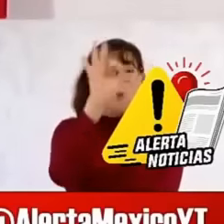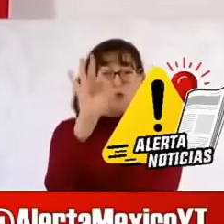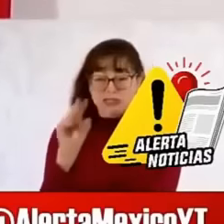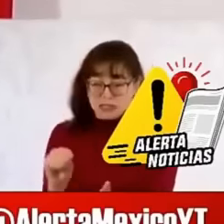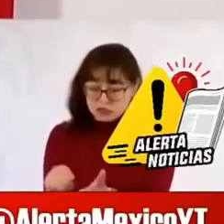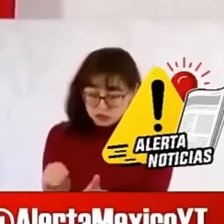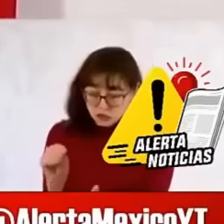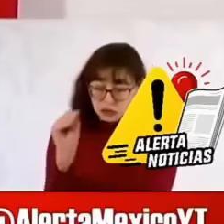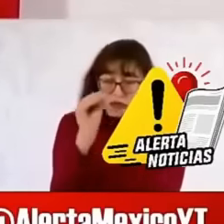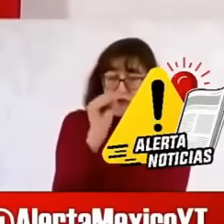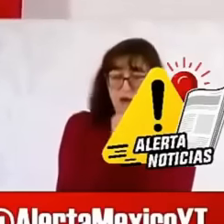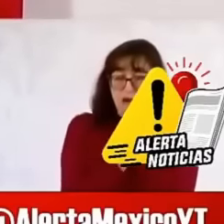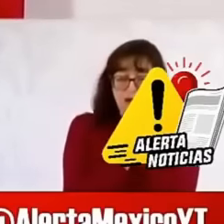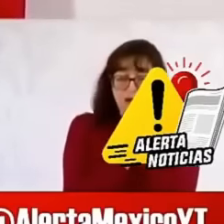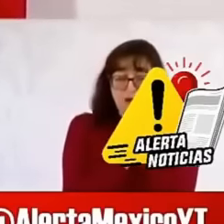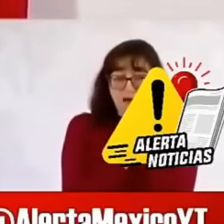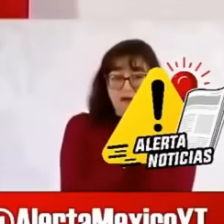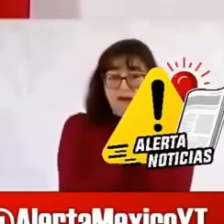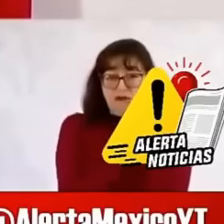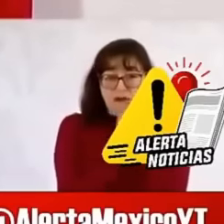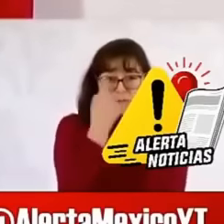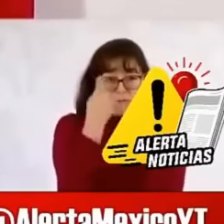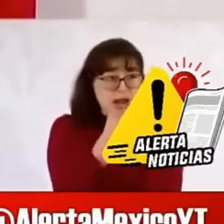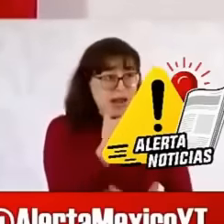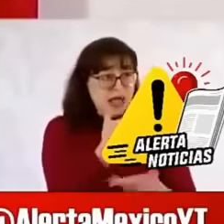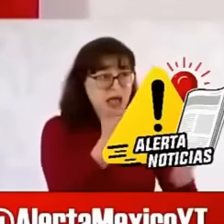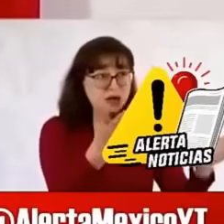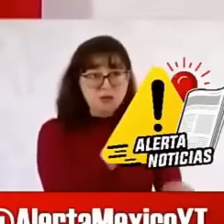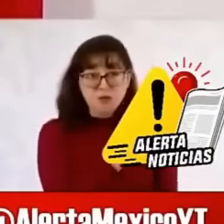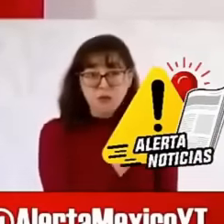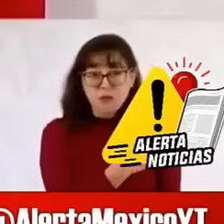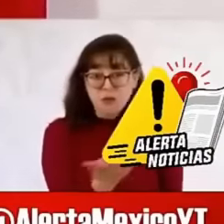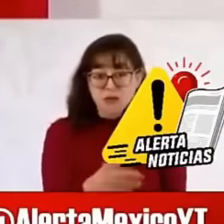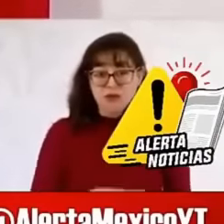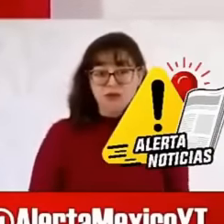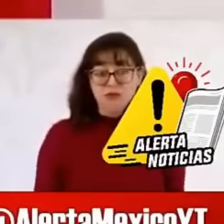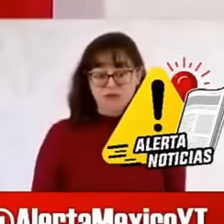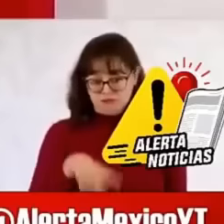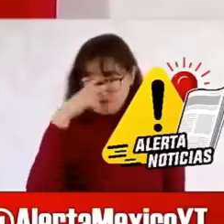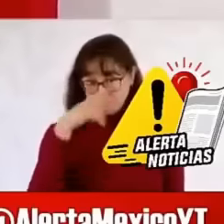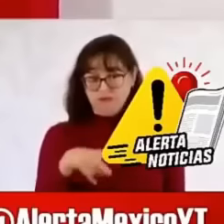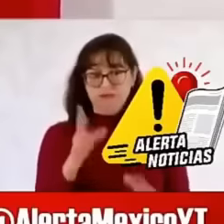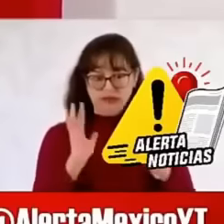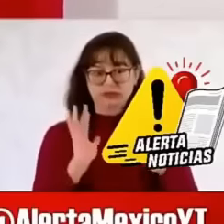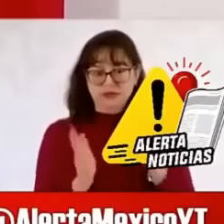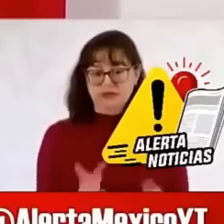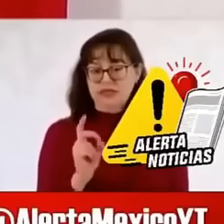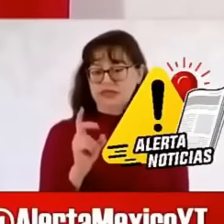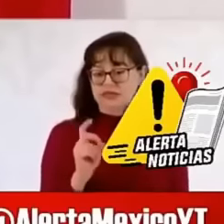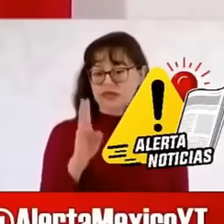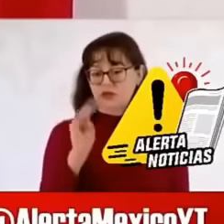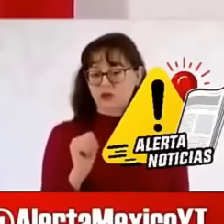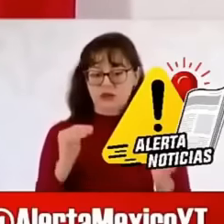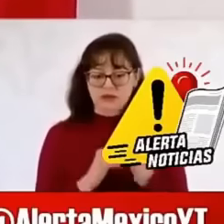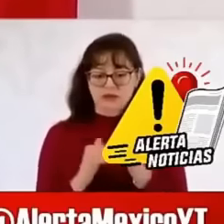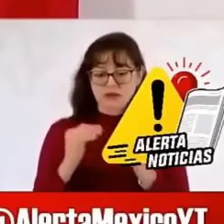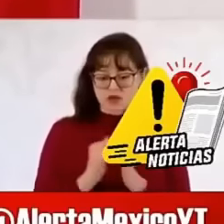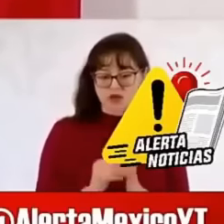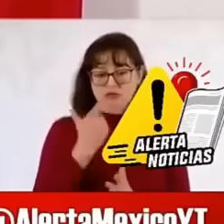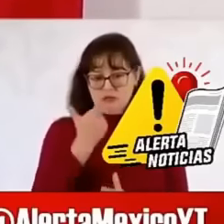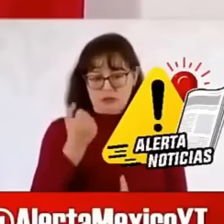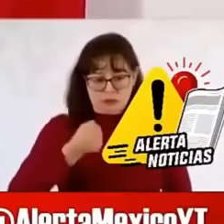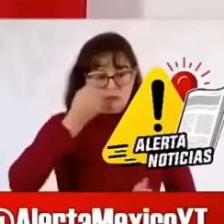millones de dólares. El próximo año van a ser cerca de 39 mil millones de pesos para el programa Sembrando